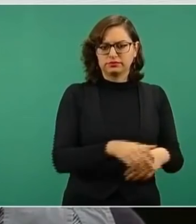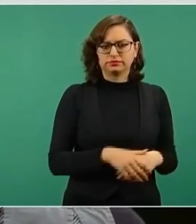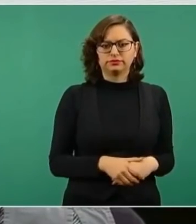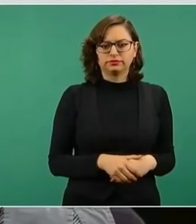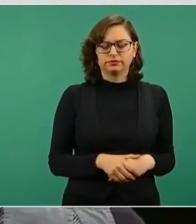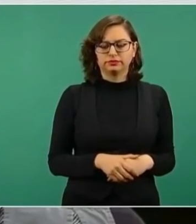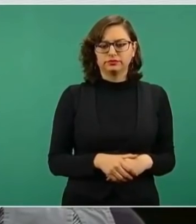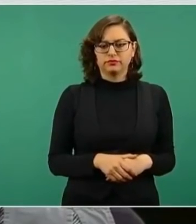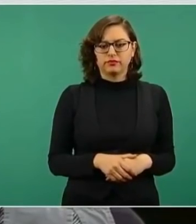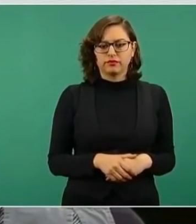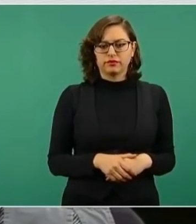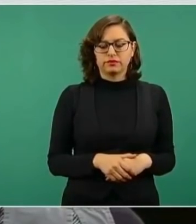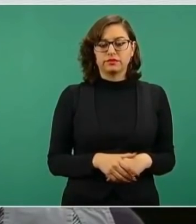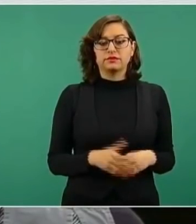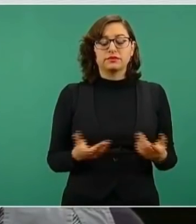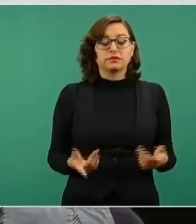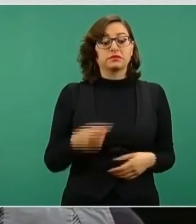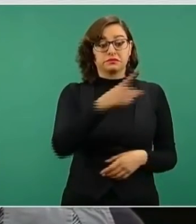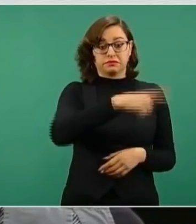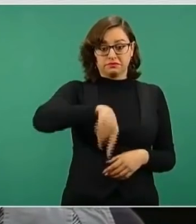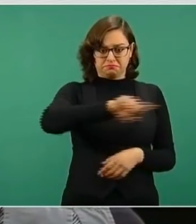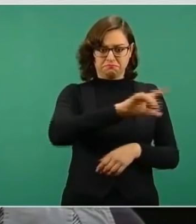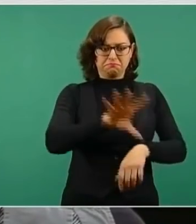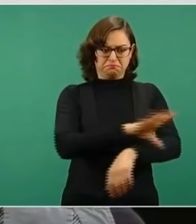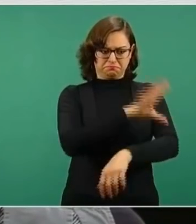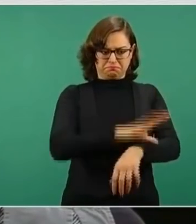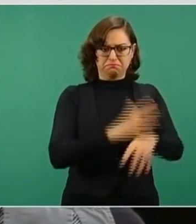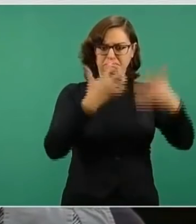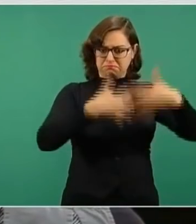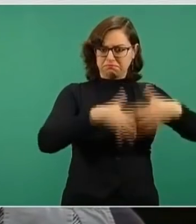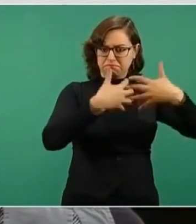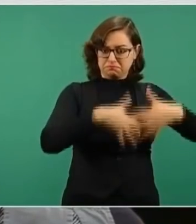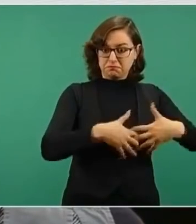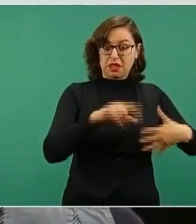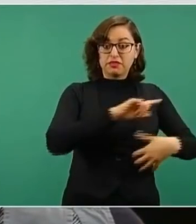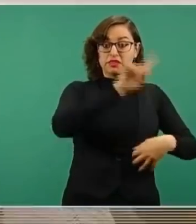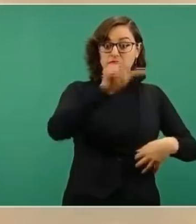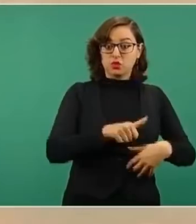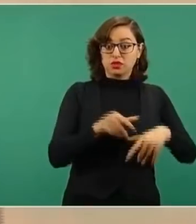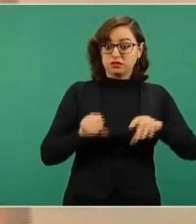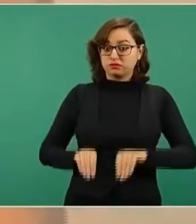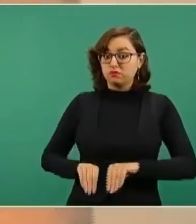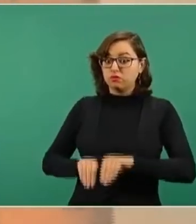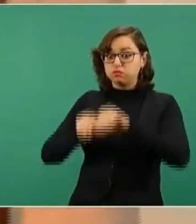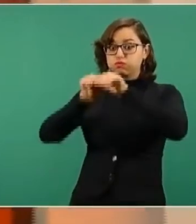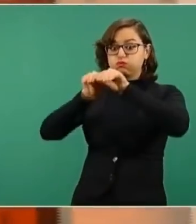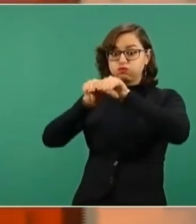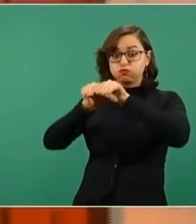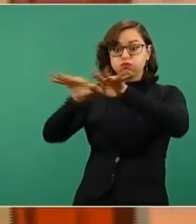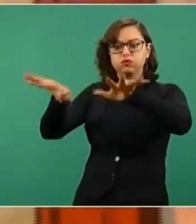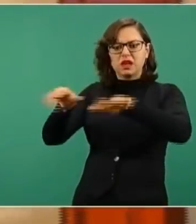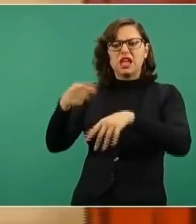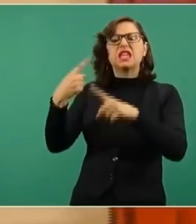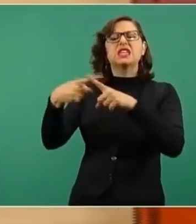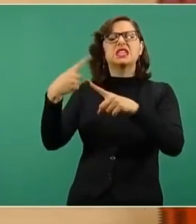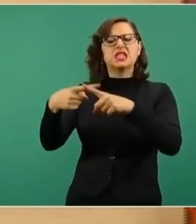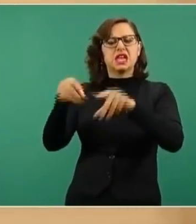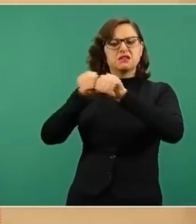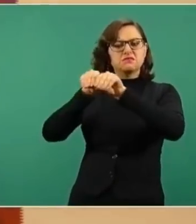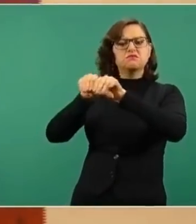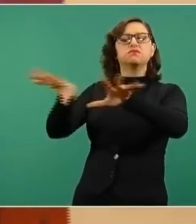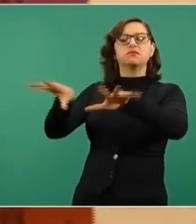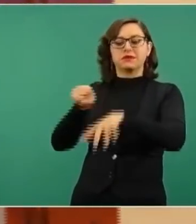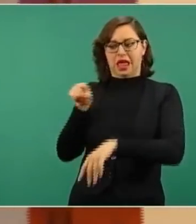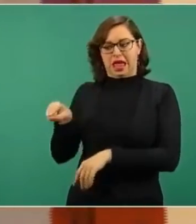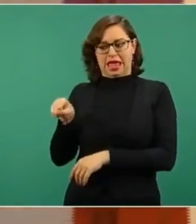no le pagan esta transmisión a la CFE. Son casi 50,000 millones de pesos. O sea, eso que no se le paga a la CFE, que mencionó el